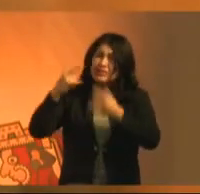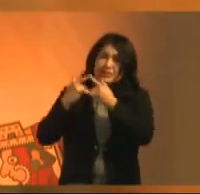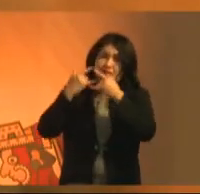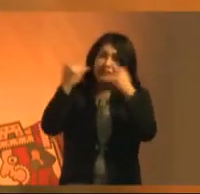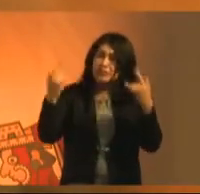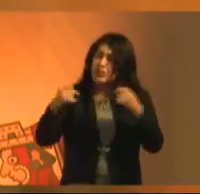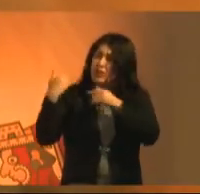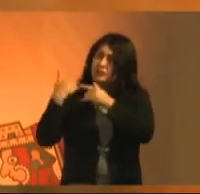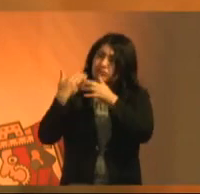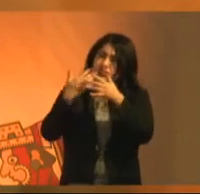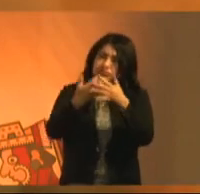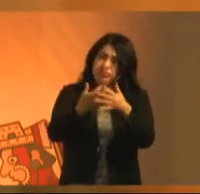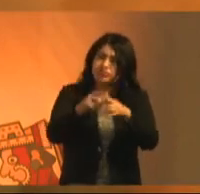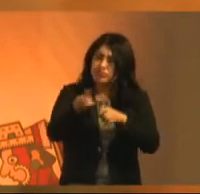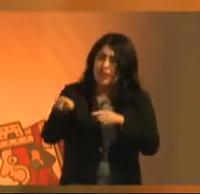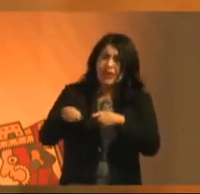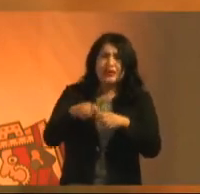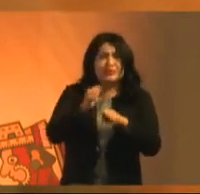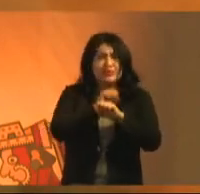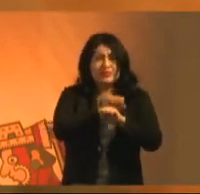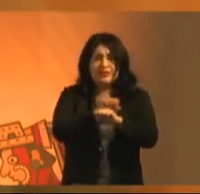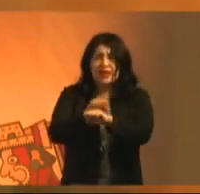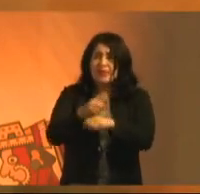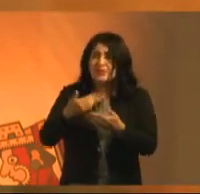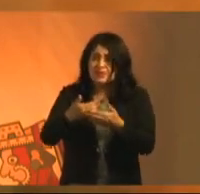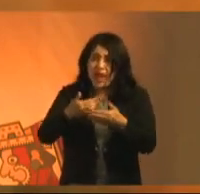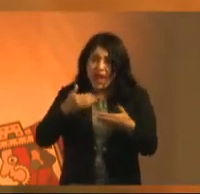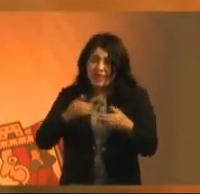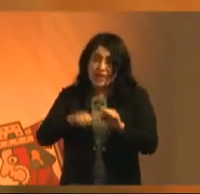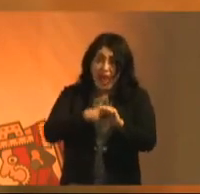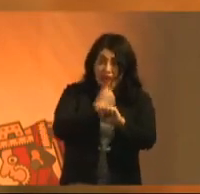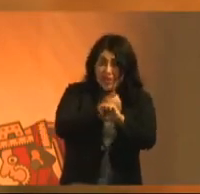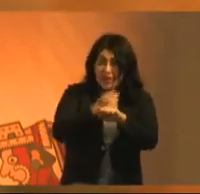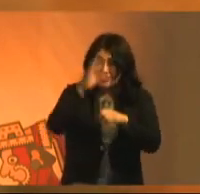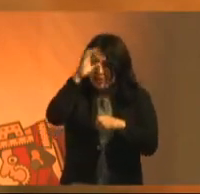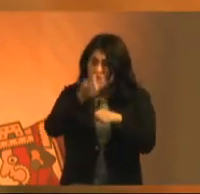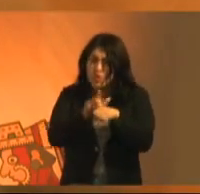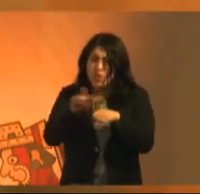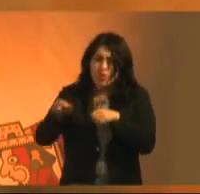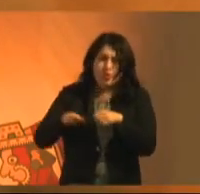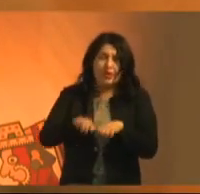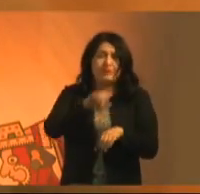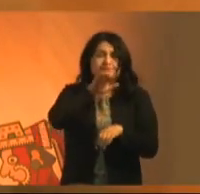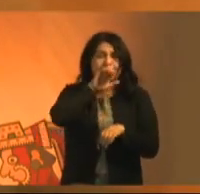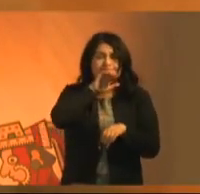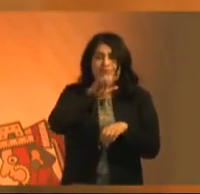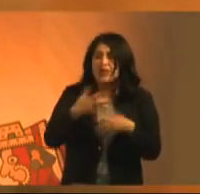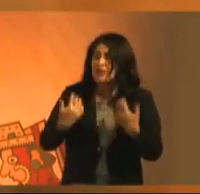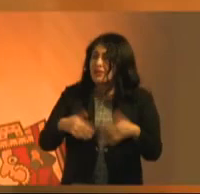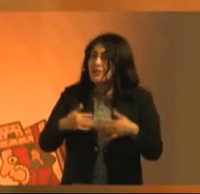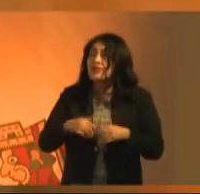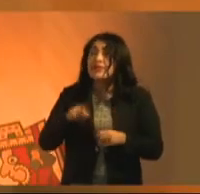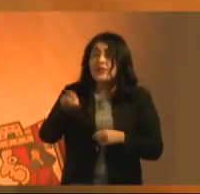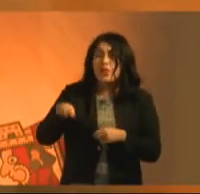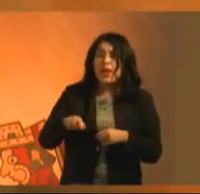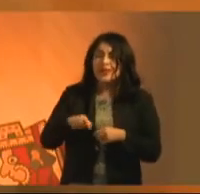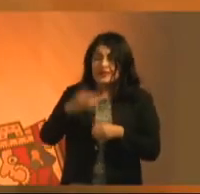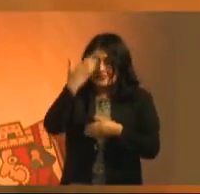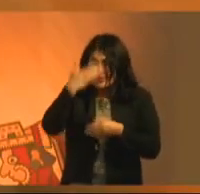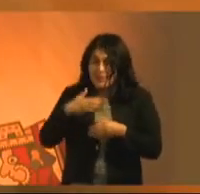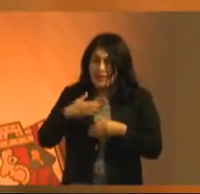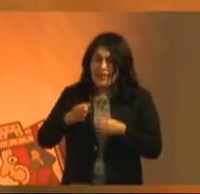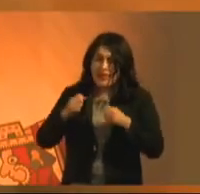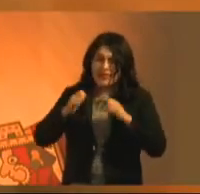había una gloriosa cultura una gloriosa civilización maya convencer a los mayas de que ellos eran herederos